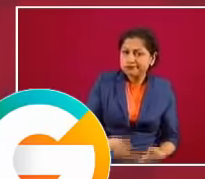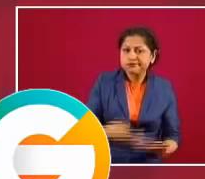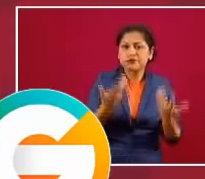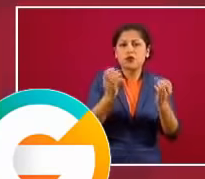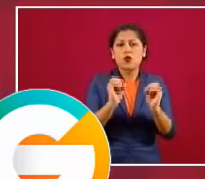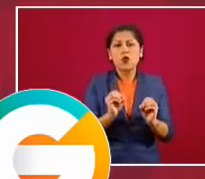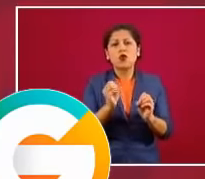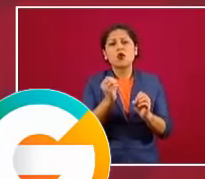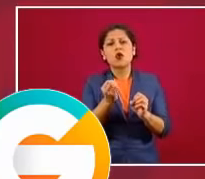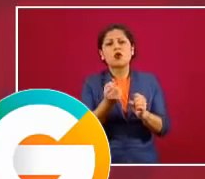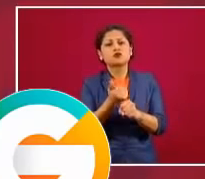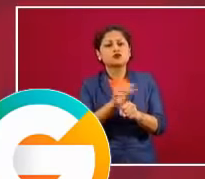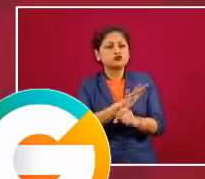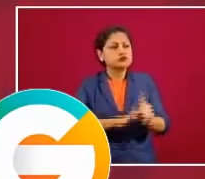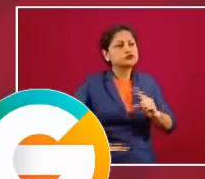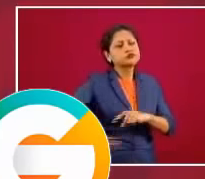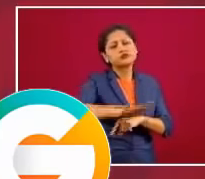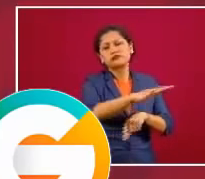sociales,